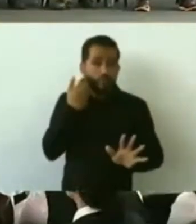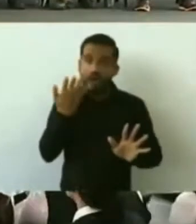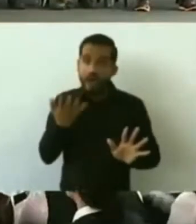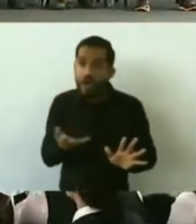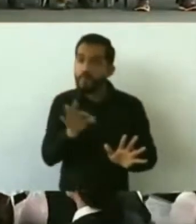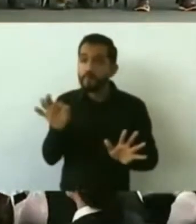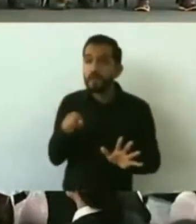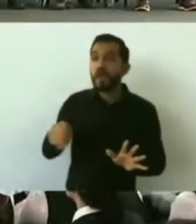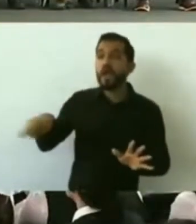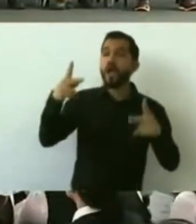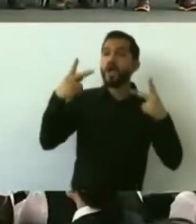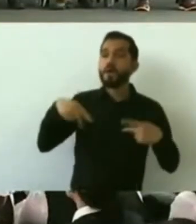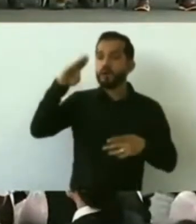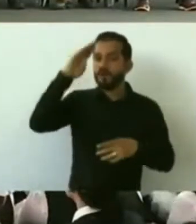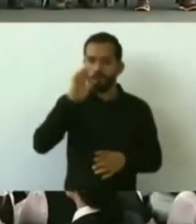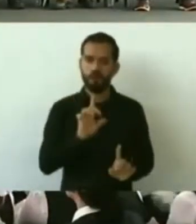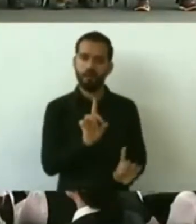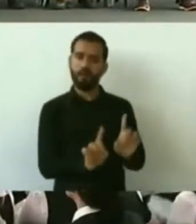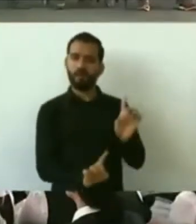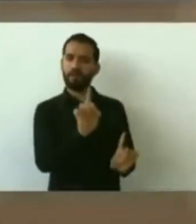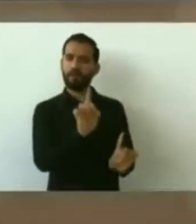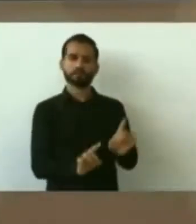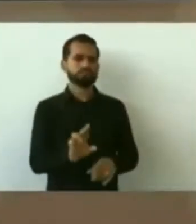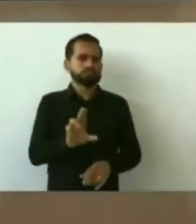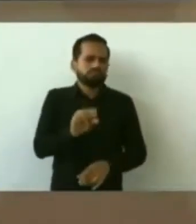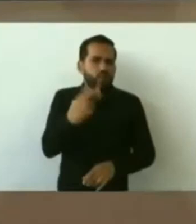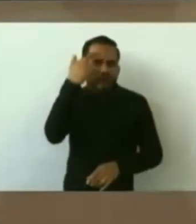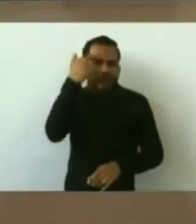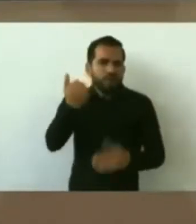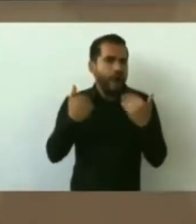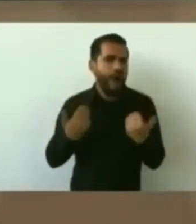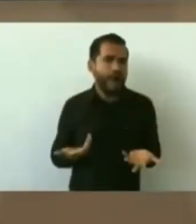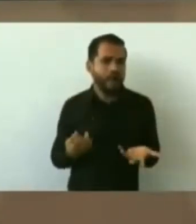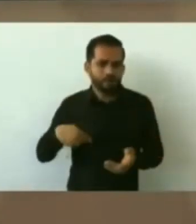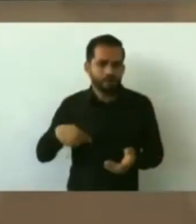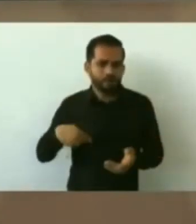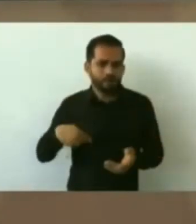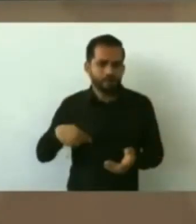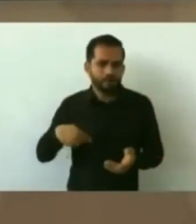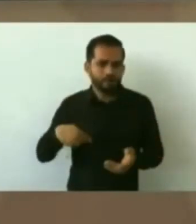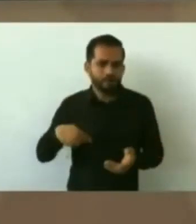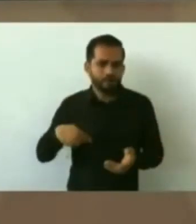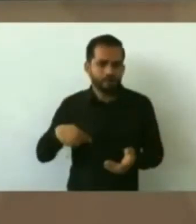bajo sospecha. No hay razón para eso, pero no queremos.